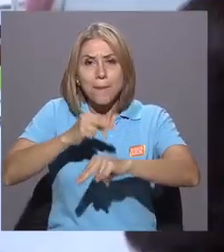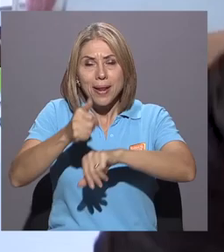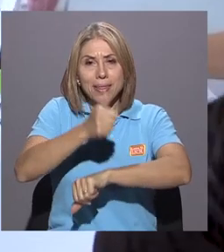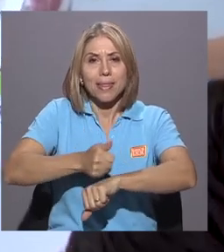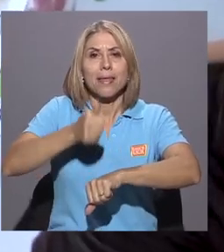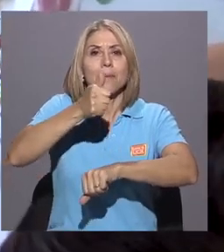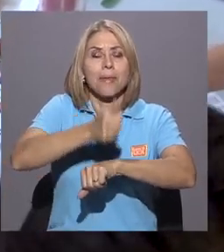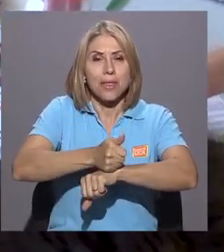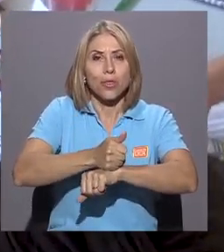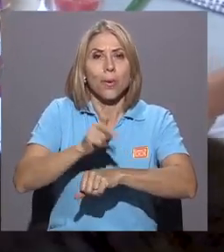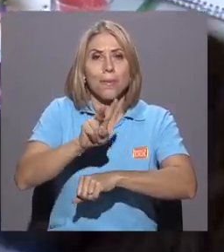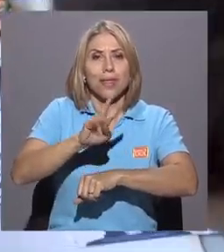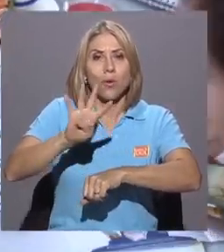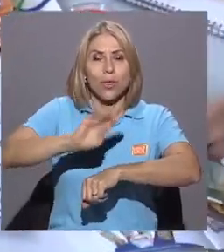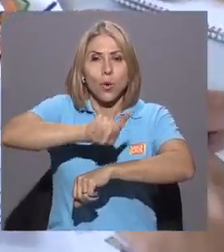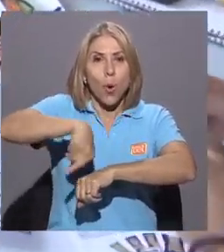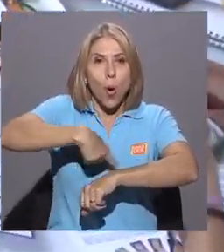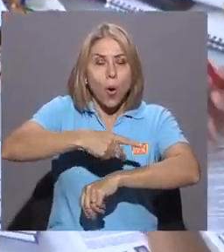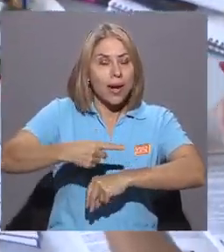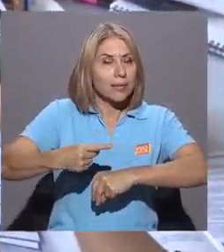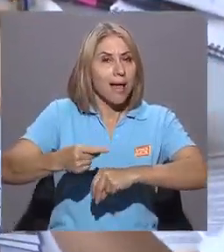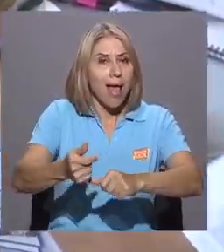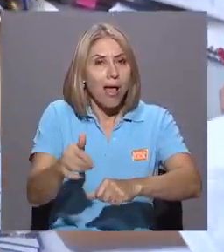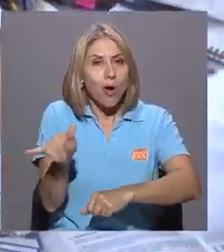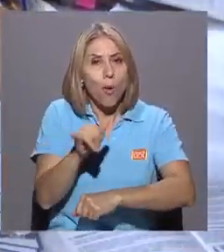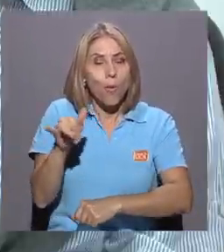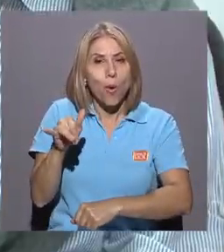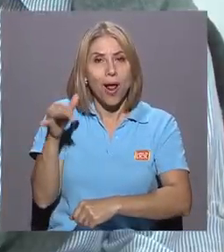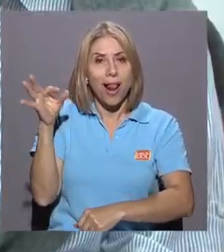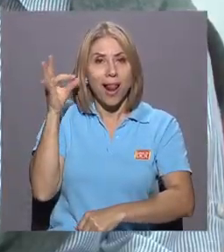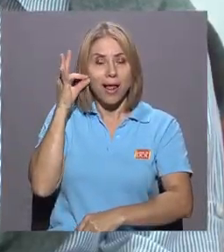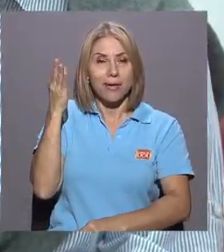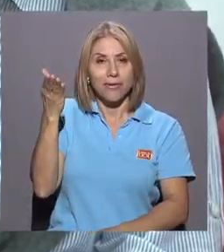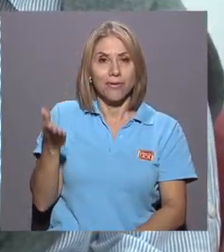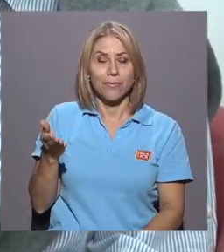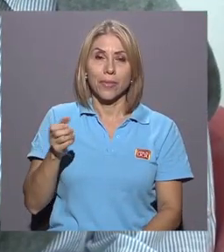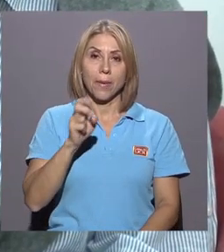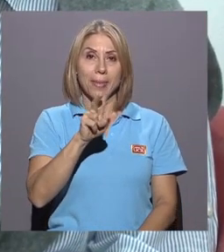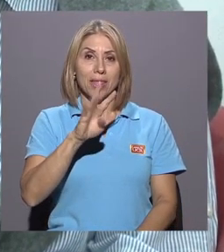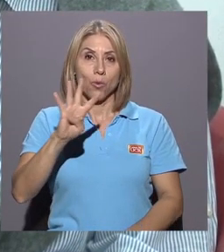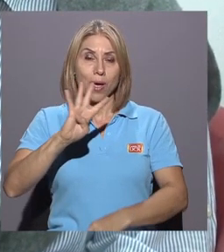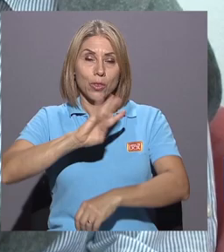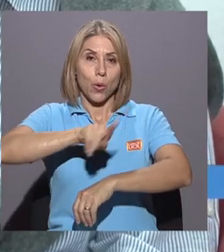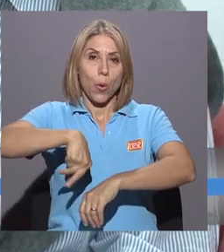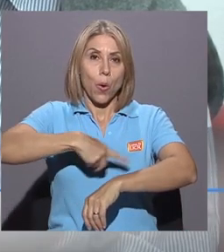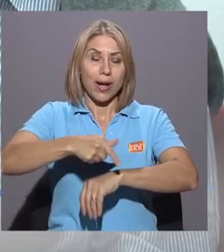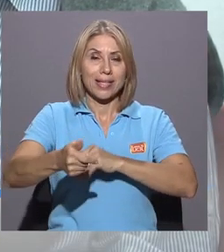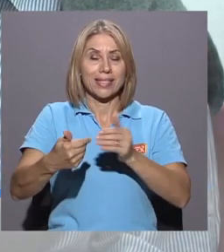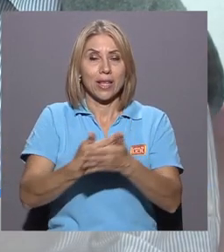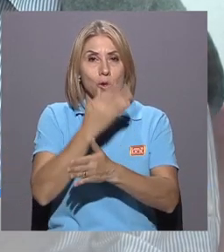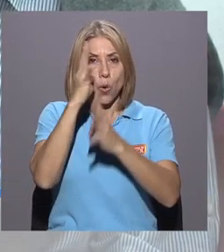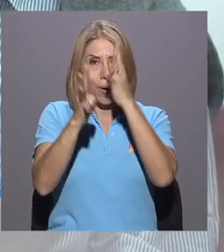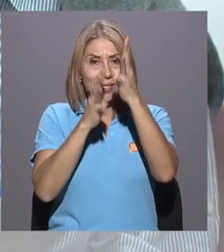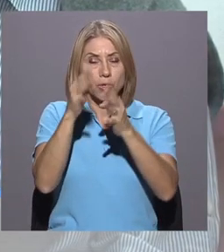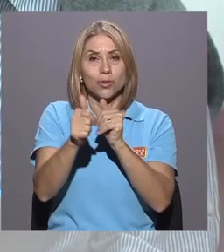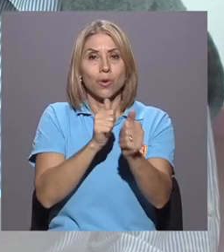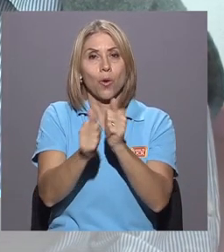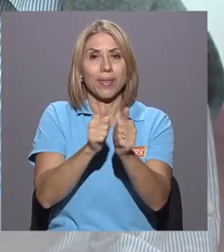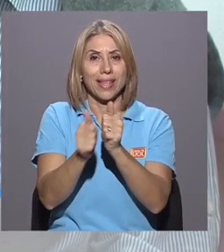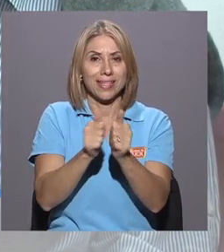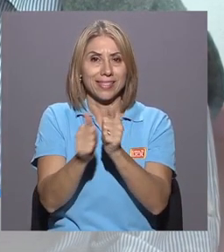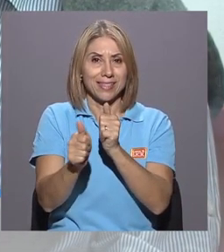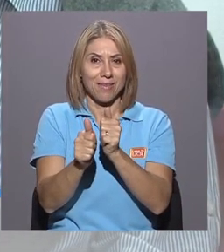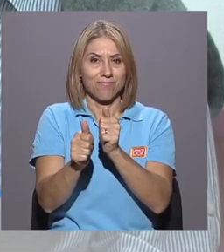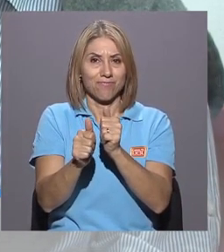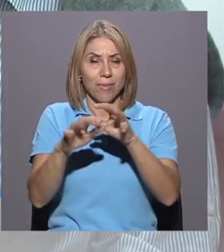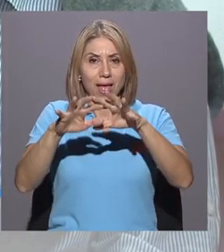horas así como lo hizo tatiana 24 horas de innovación es una competencia de innovación como es